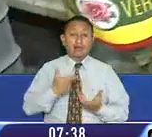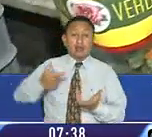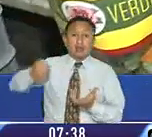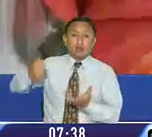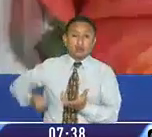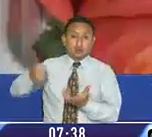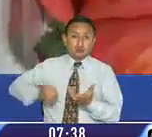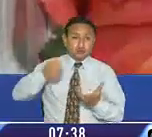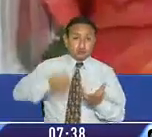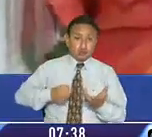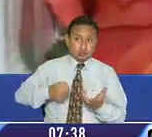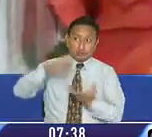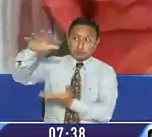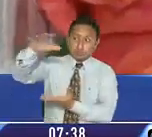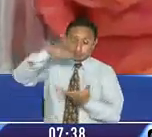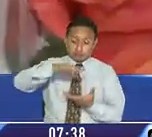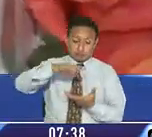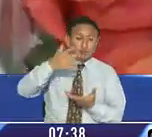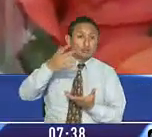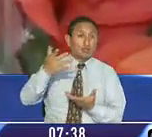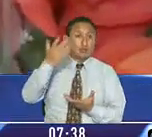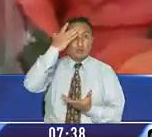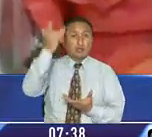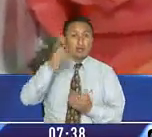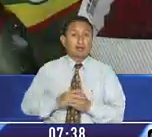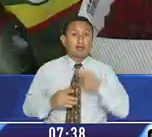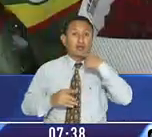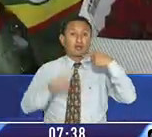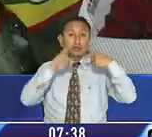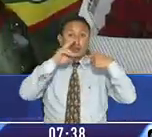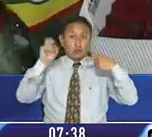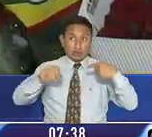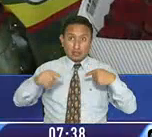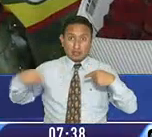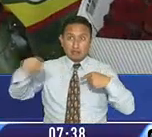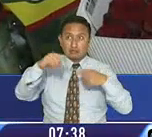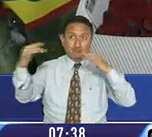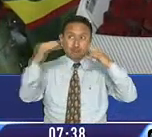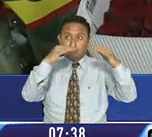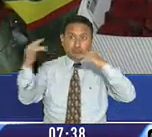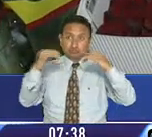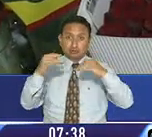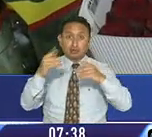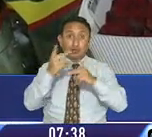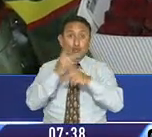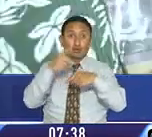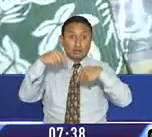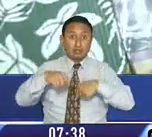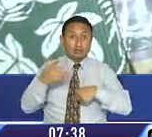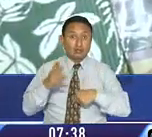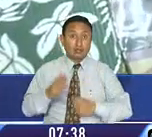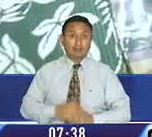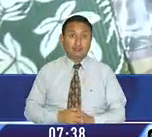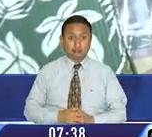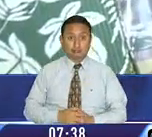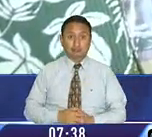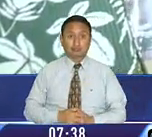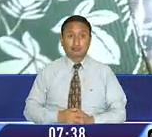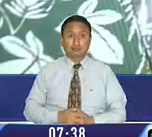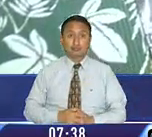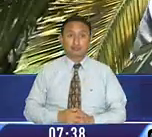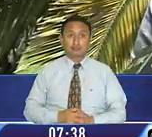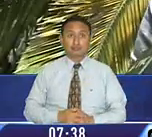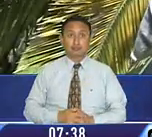fertilizantes, cuyo principal proveedor es Ucrania y Rusia, donde se reporta desabastecimiento o se comercializa al doble de su